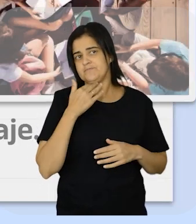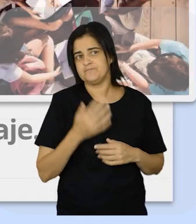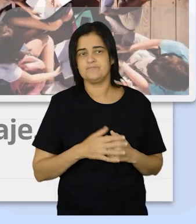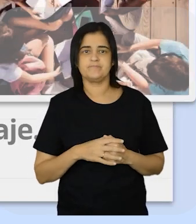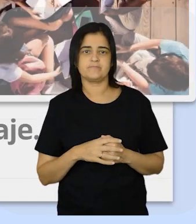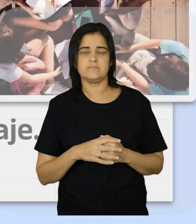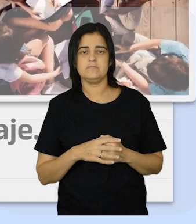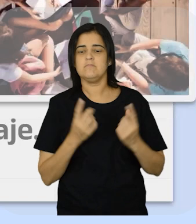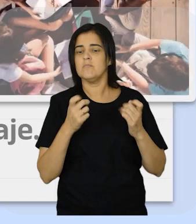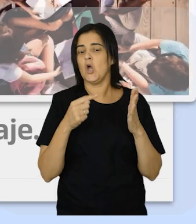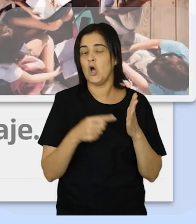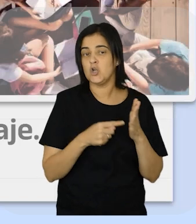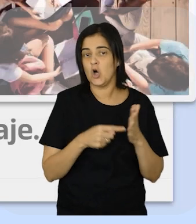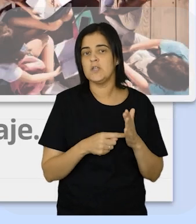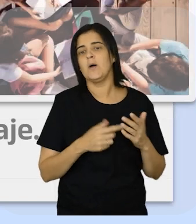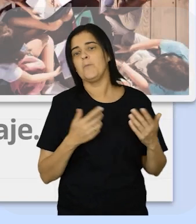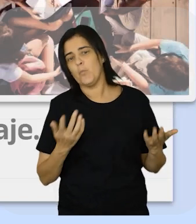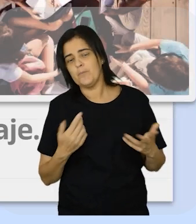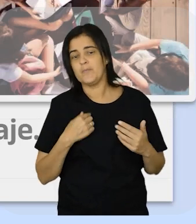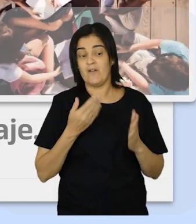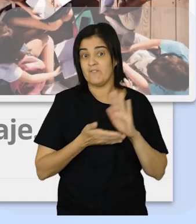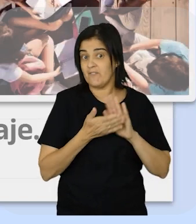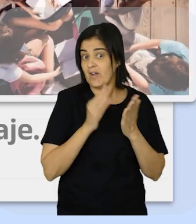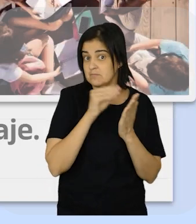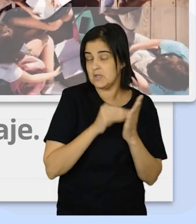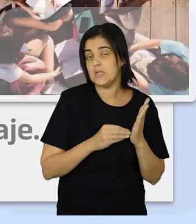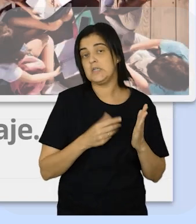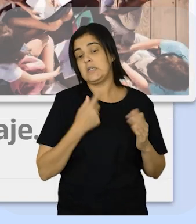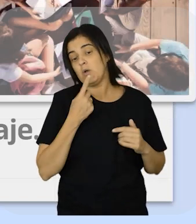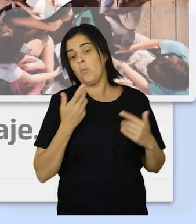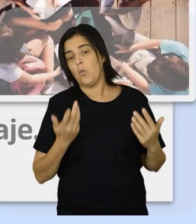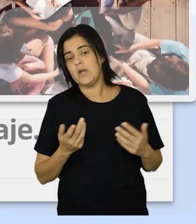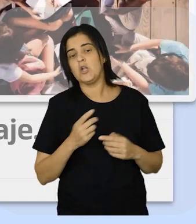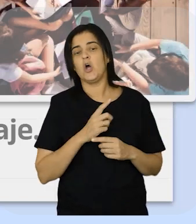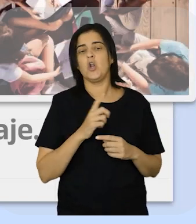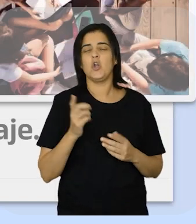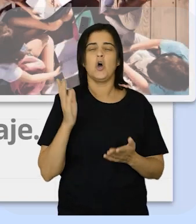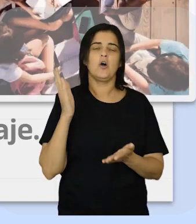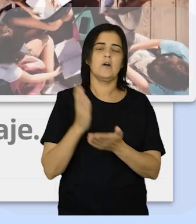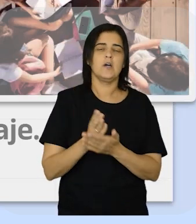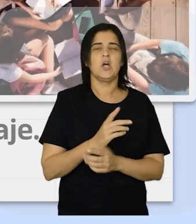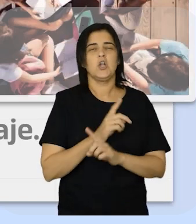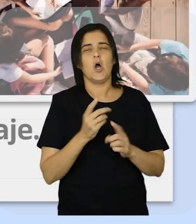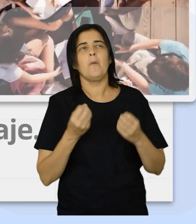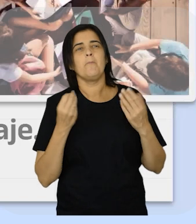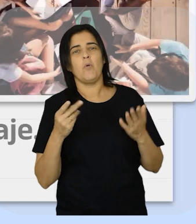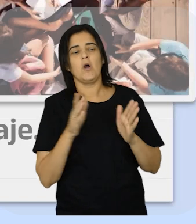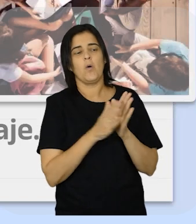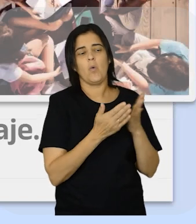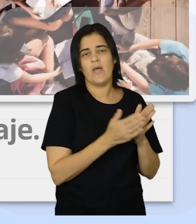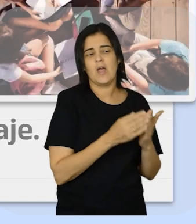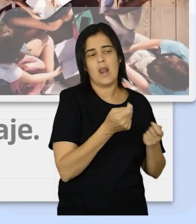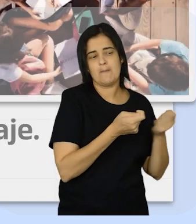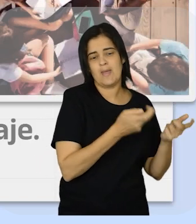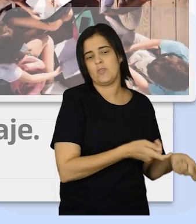a- cuando tengo que calificarme, digo, bueno, en realidad no lo voy a penalizar a Aldo porque le prestó la cuadernola a Diego,